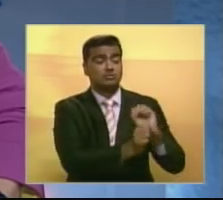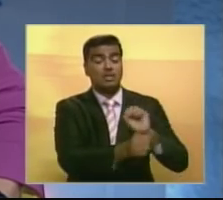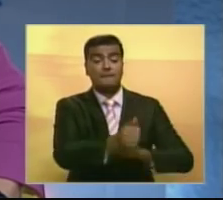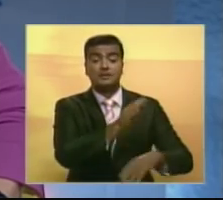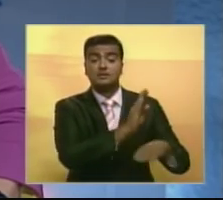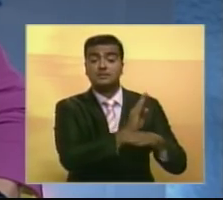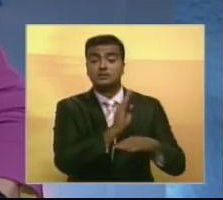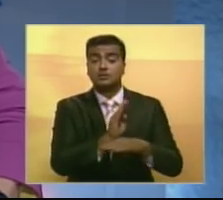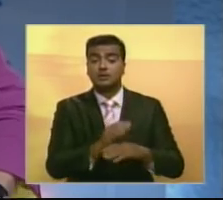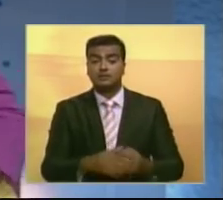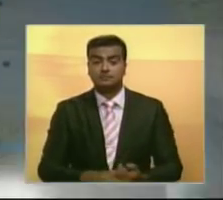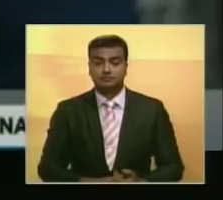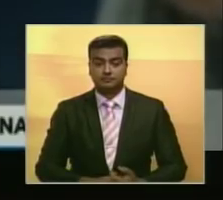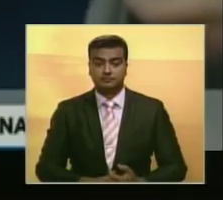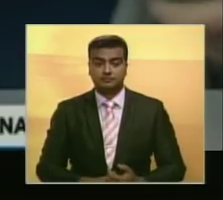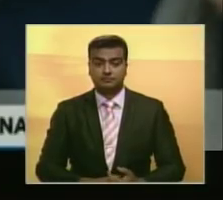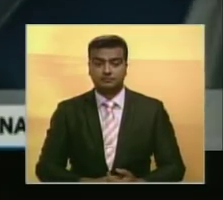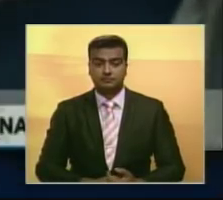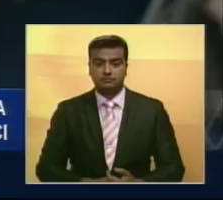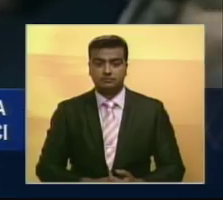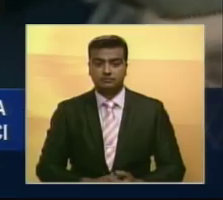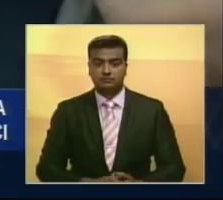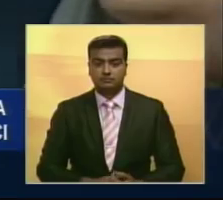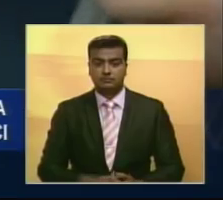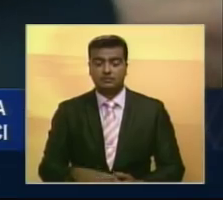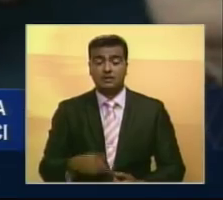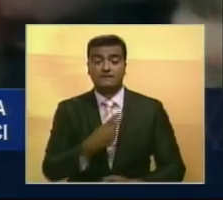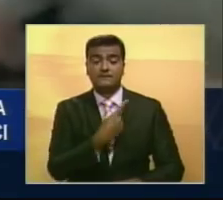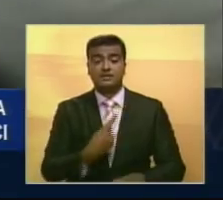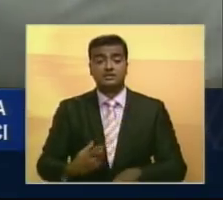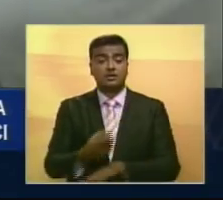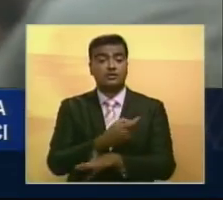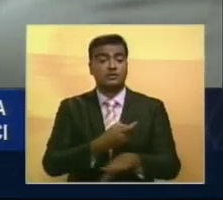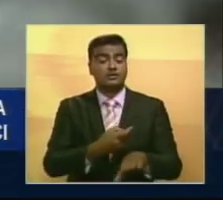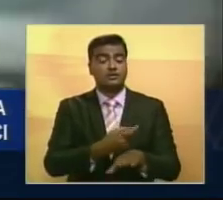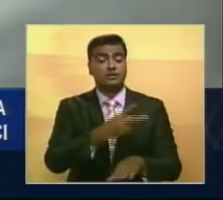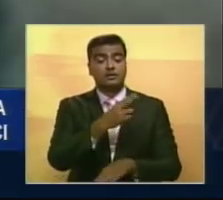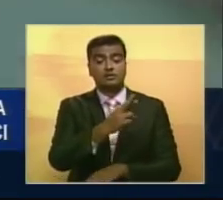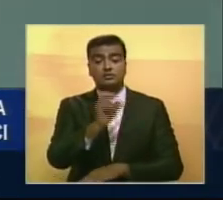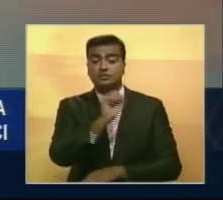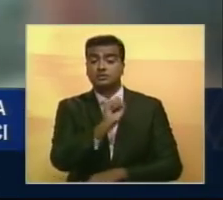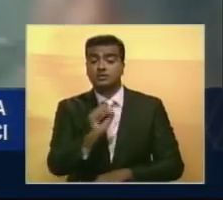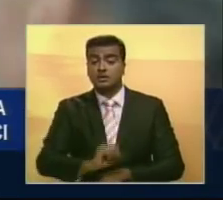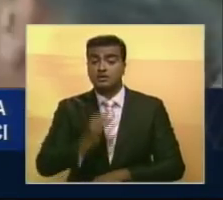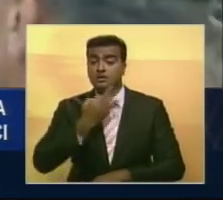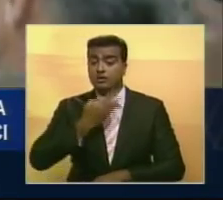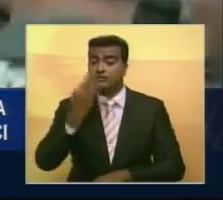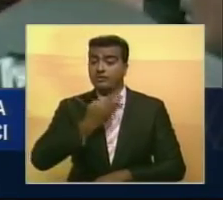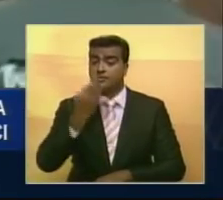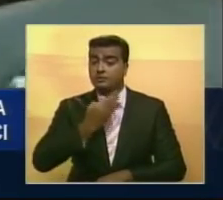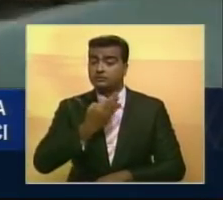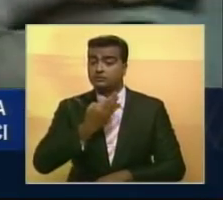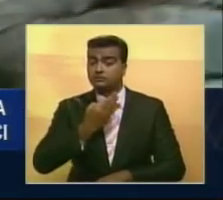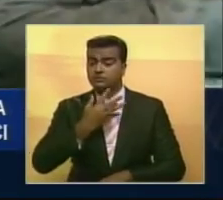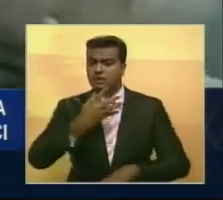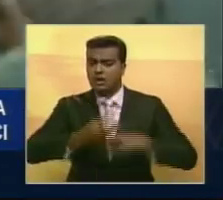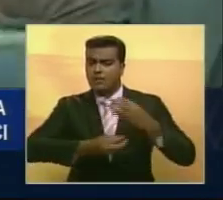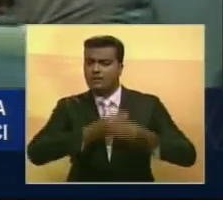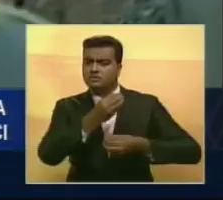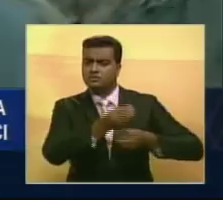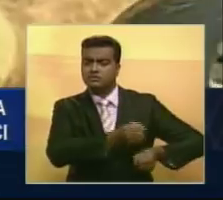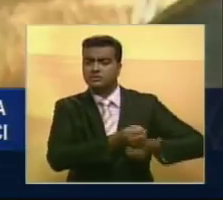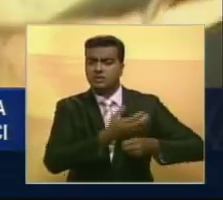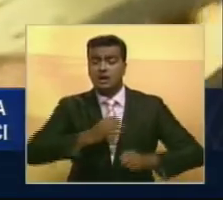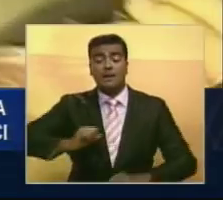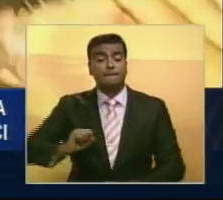seguridad de la provincia de Buenos Aires. Del vicegobernador de Santa Fe, Carlos Falcinetti, confirmó que las tropas de operaciones especiales de